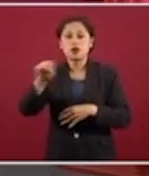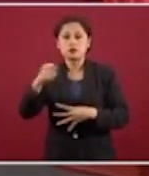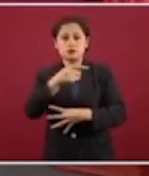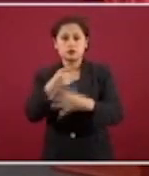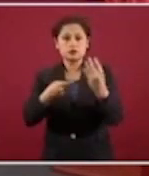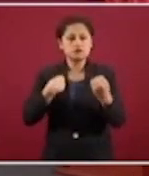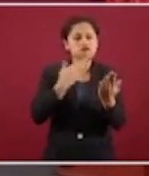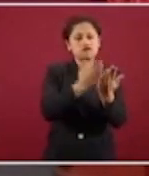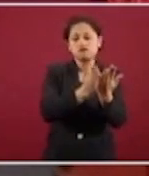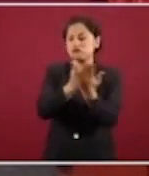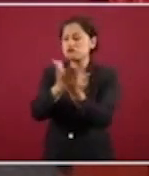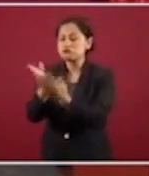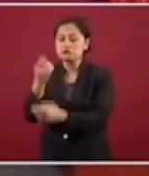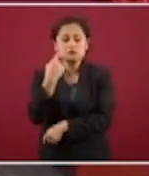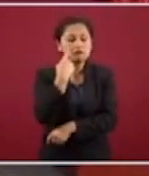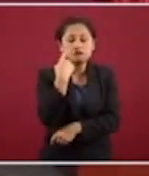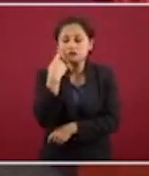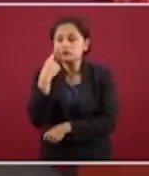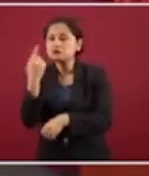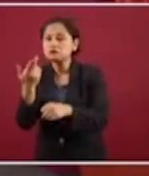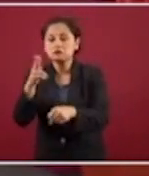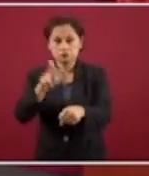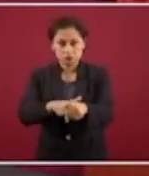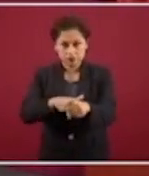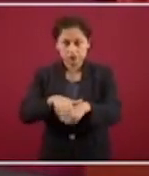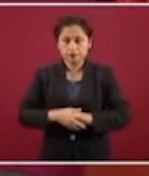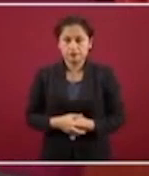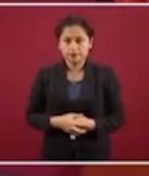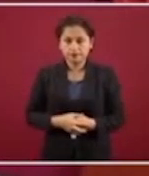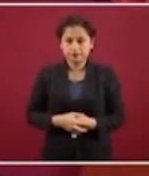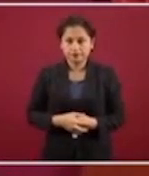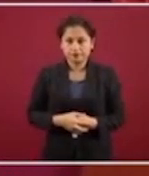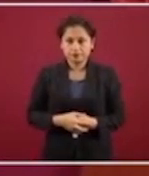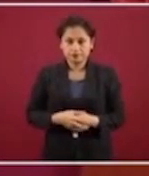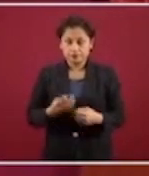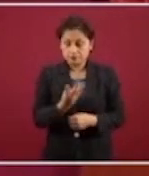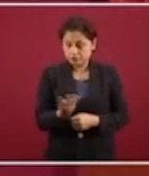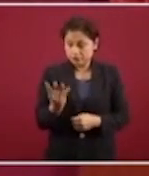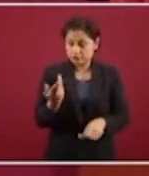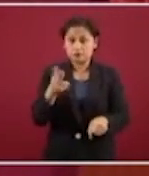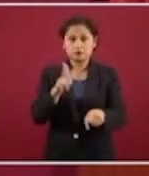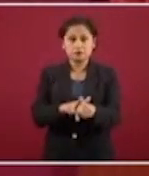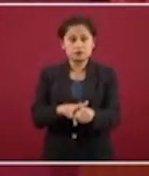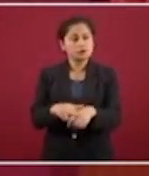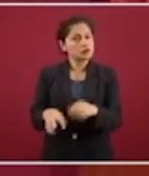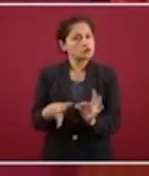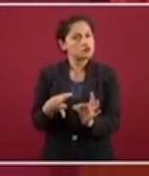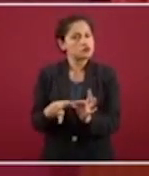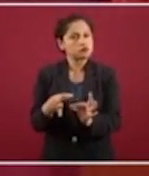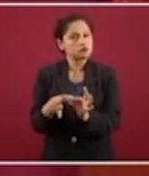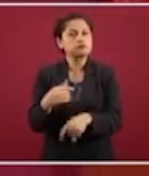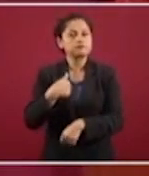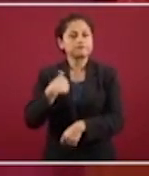No es nada más el funcionamiento de estos cuatro hospitales, que